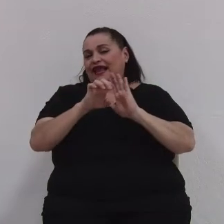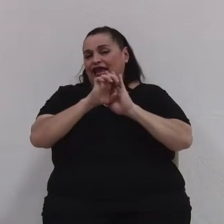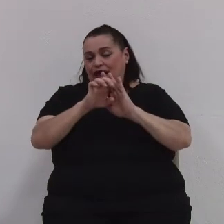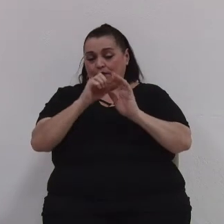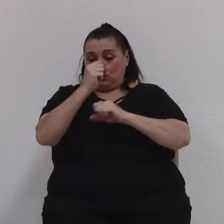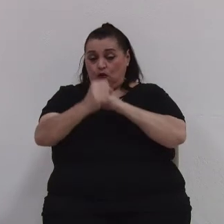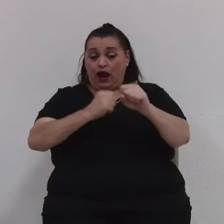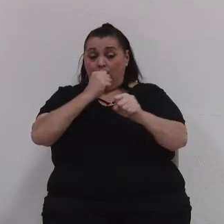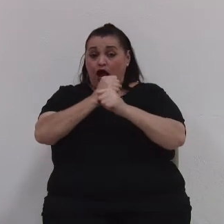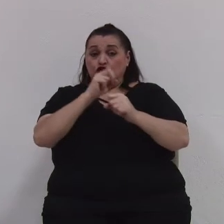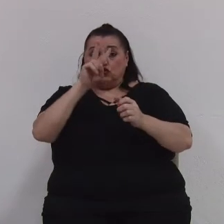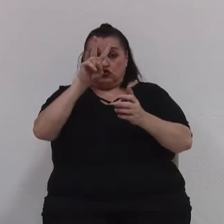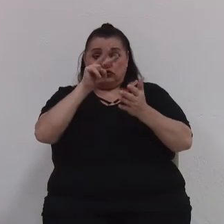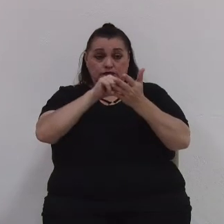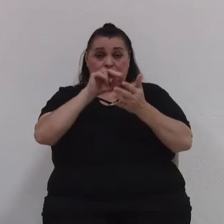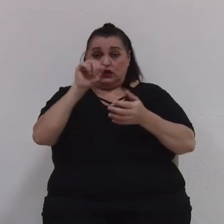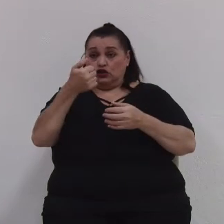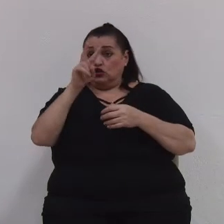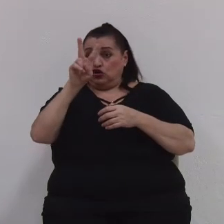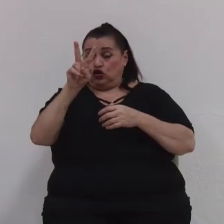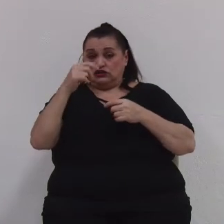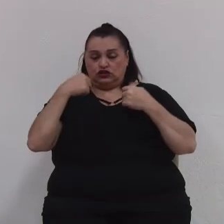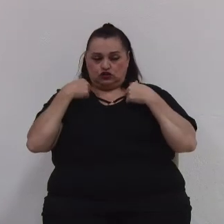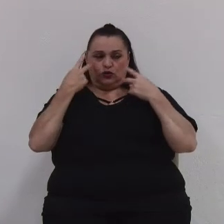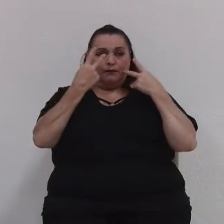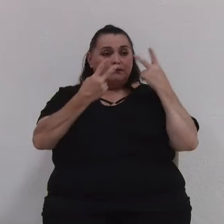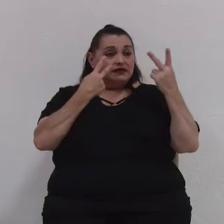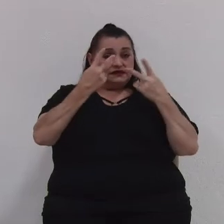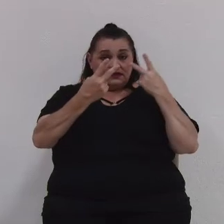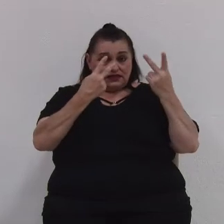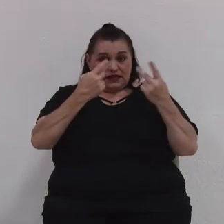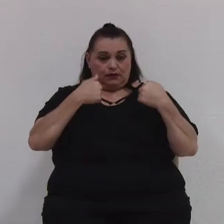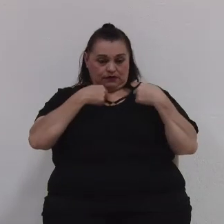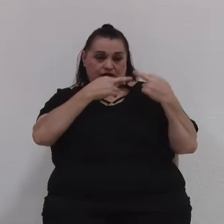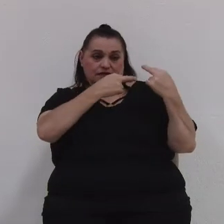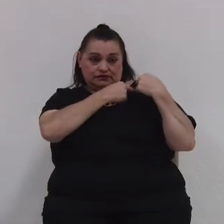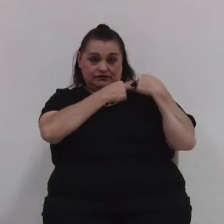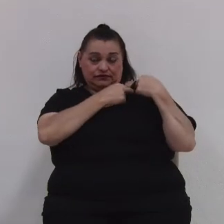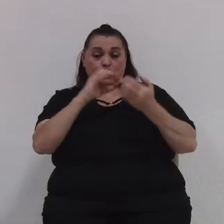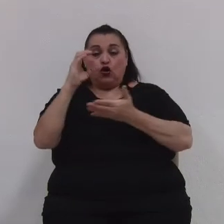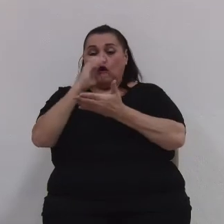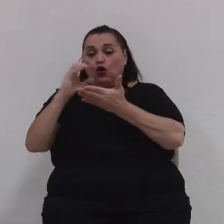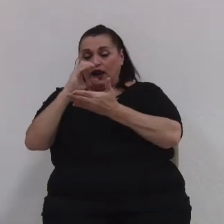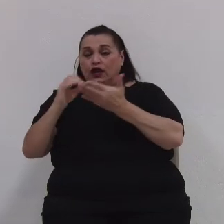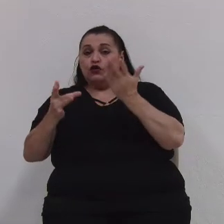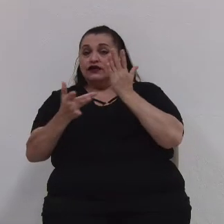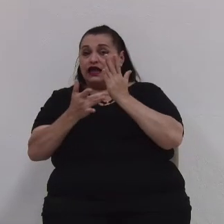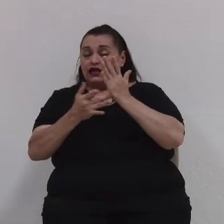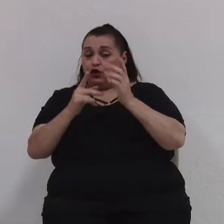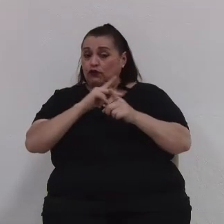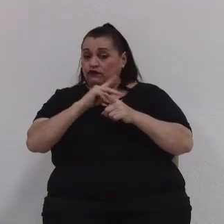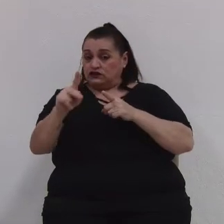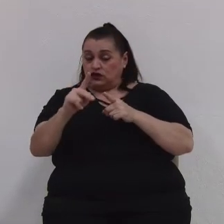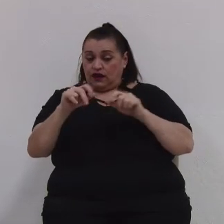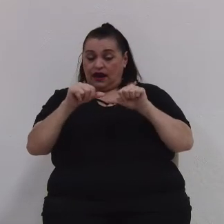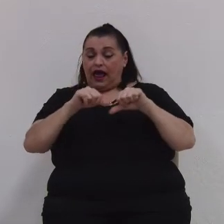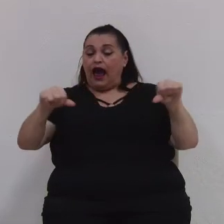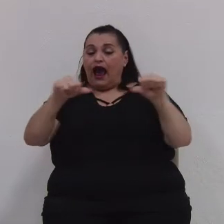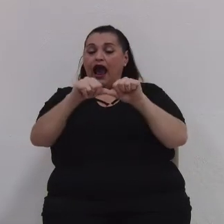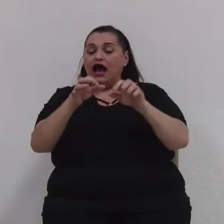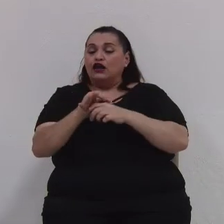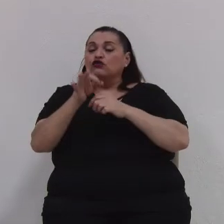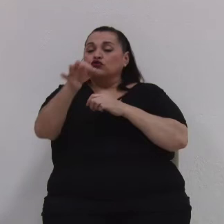año 2012 visité, por mi ocupación, un colegio técnico profesional en el área rural, el